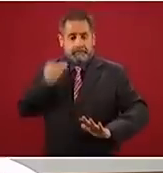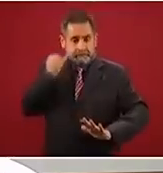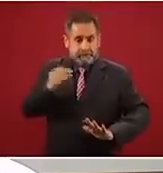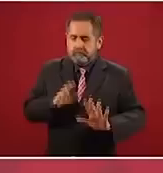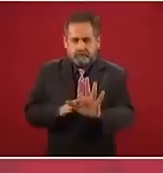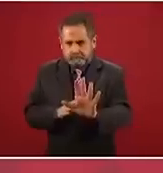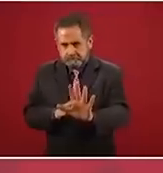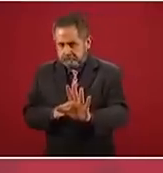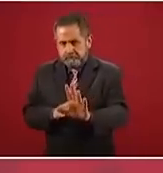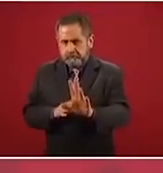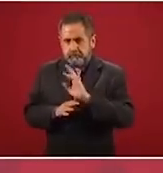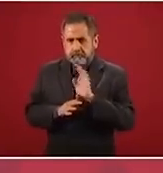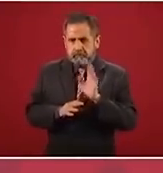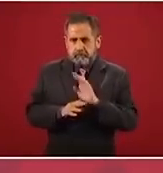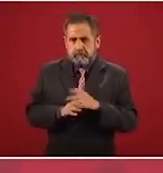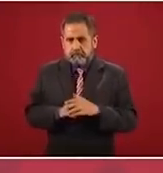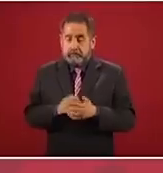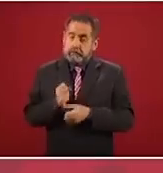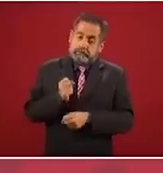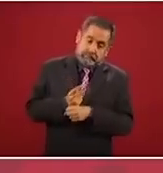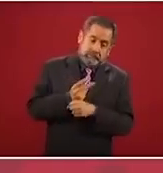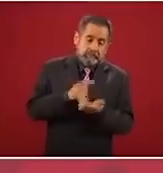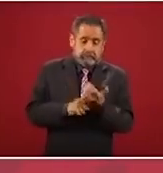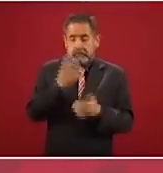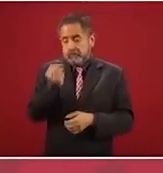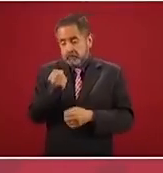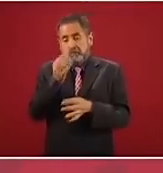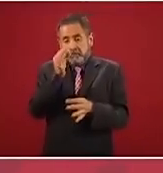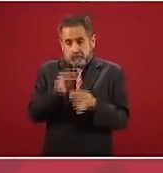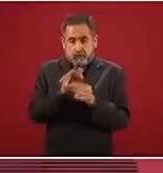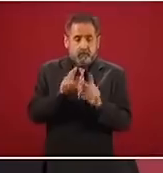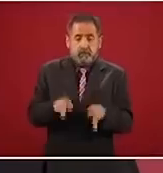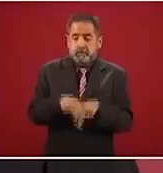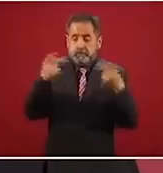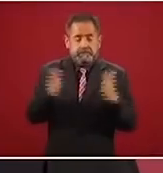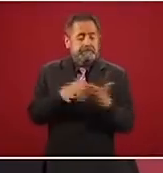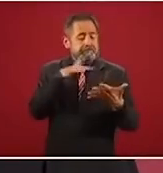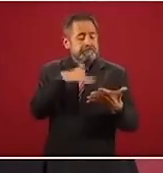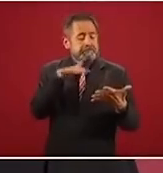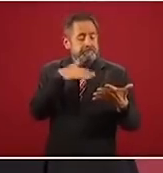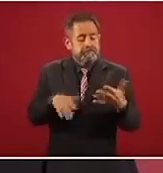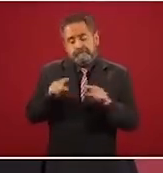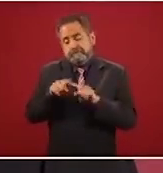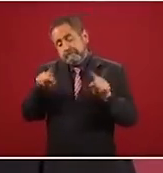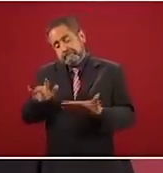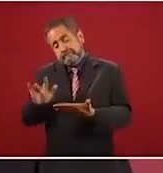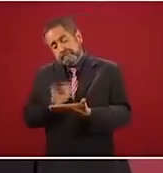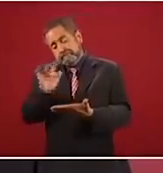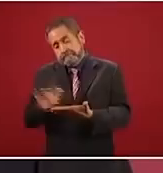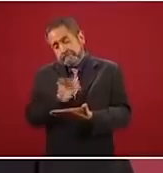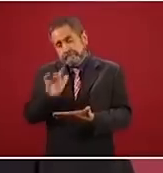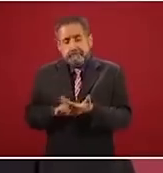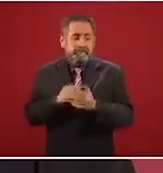entonces, pues sí, a llegar a las 9 de la mañana a la oficina, a leer el periódico, a ver la tabla, ahora